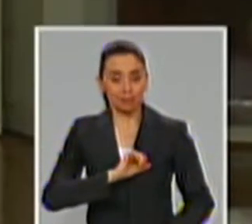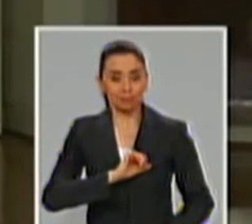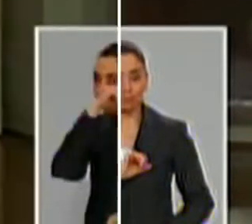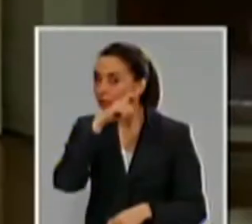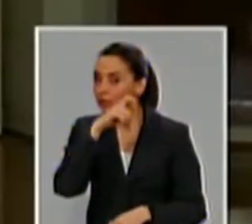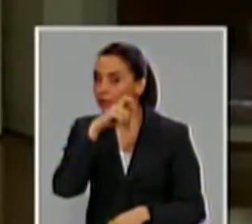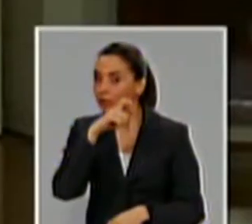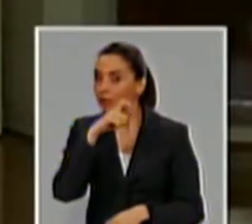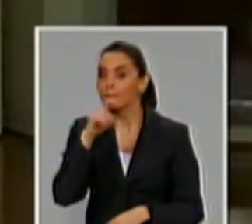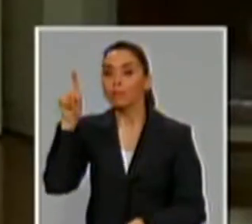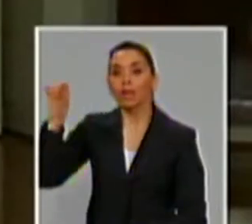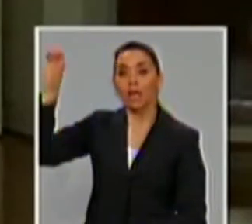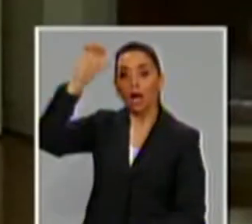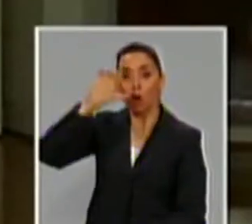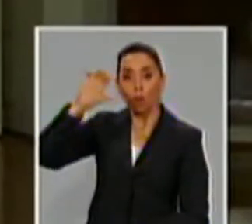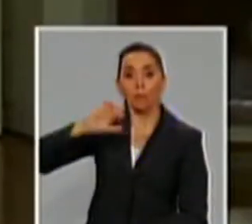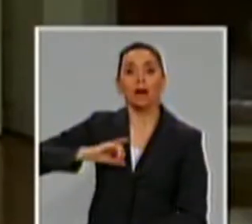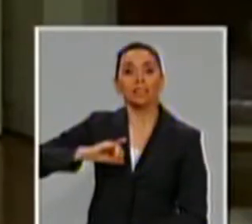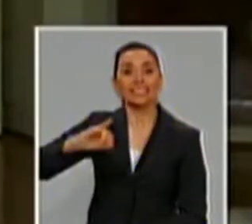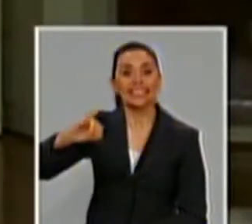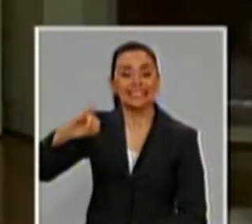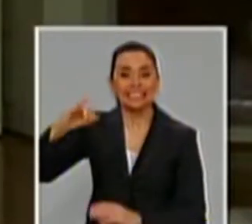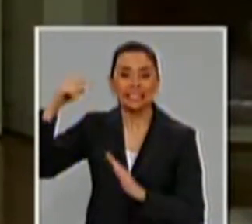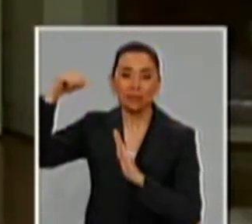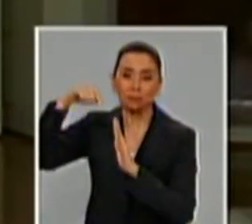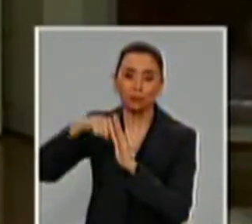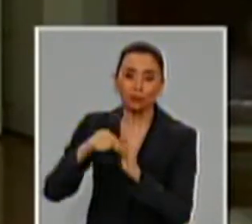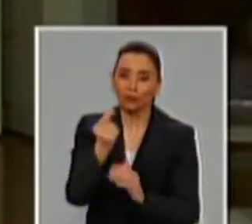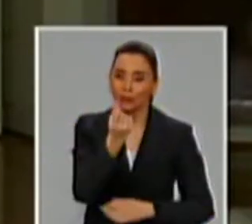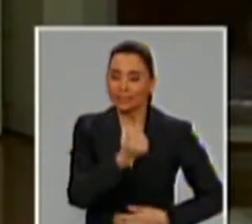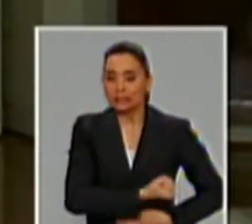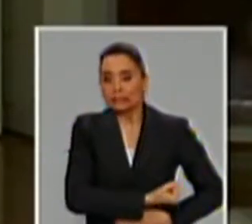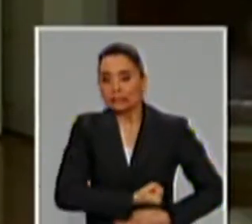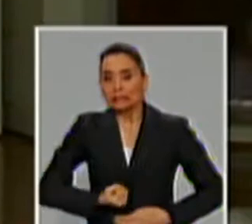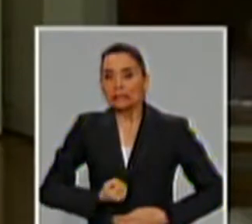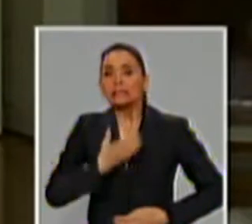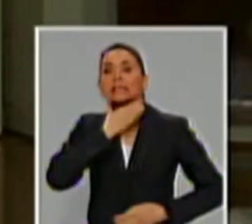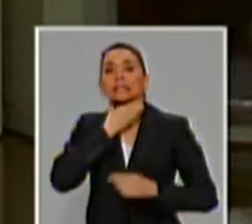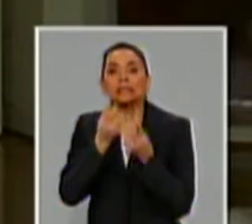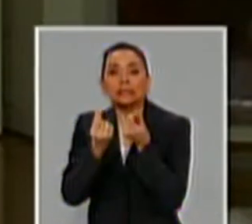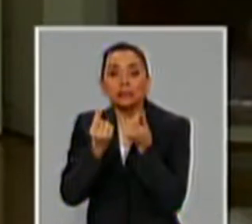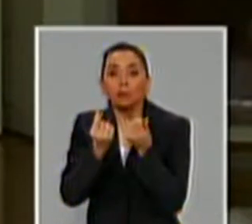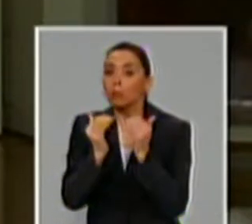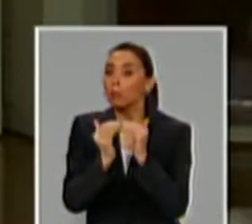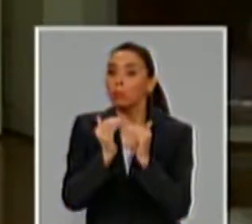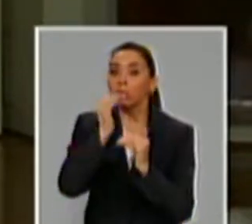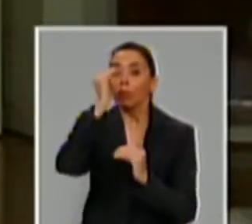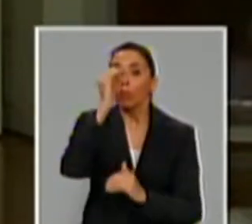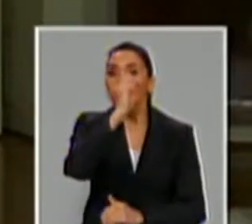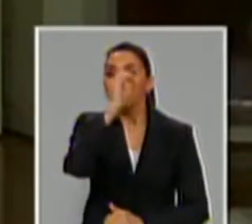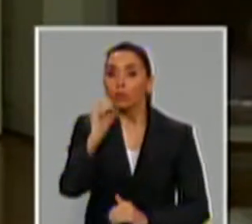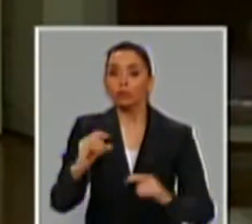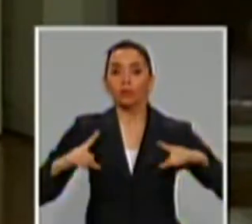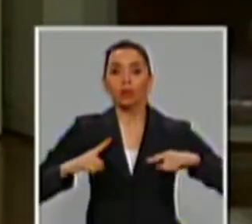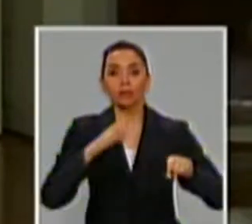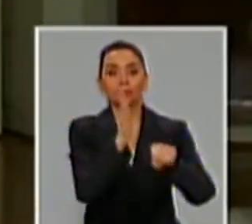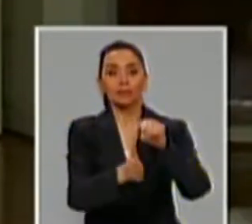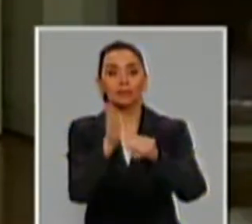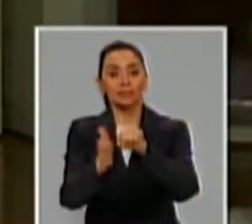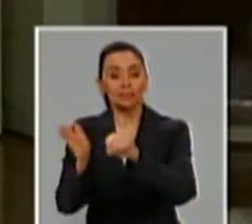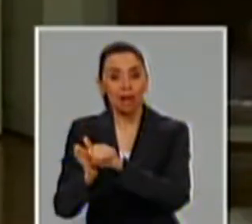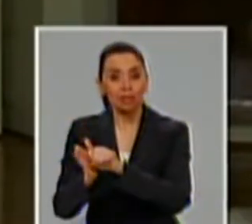mundial. Europa sigue en una profunda recesión y con altísimas tasas de desempleo.